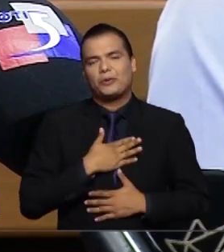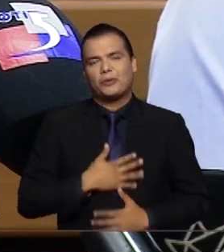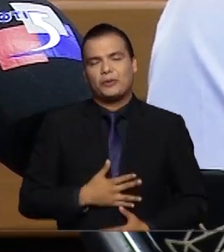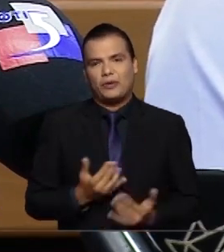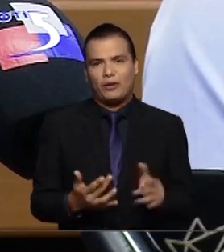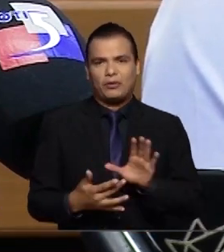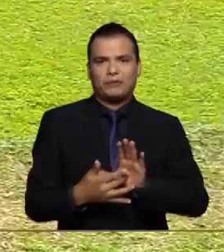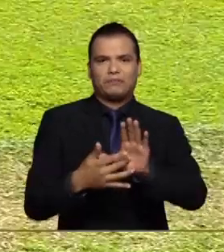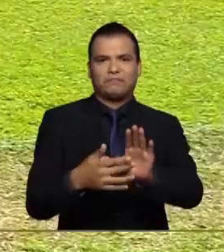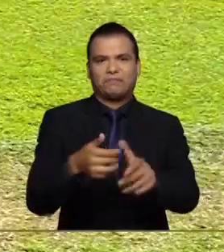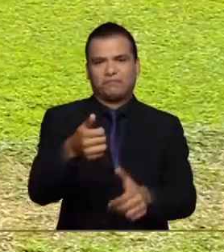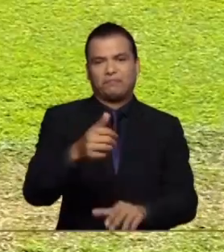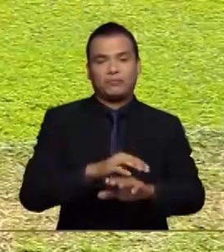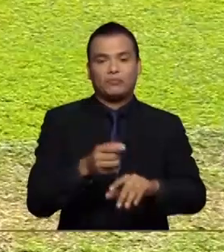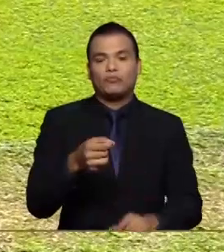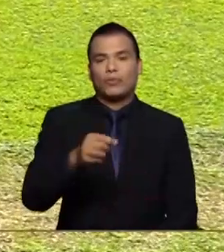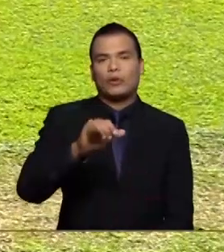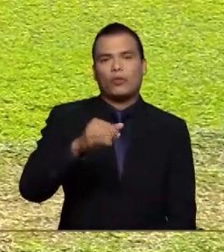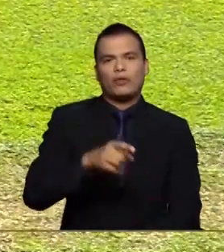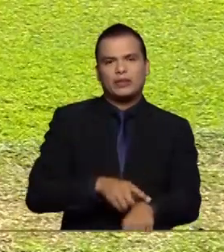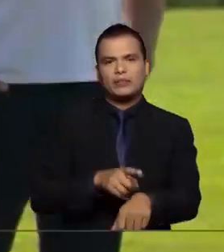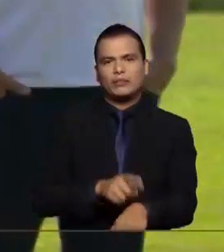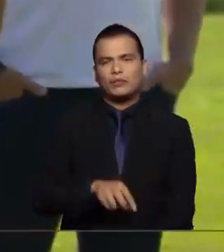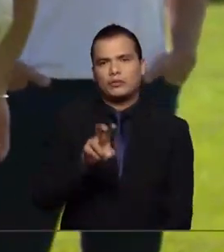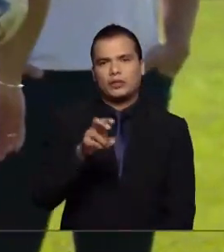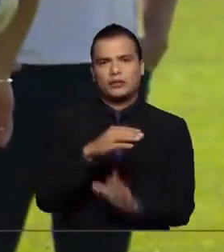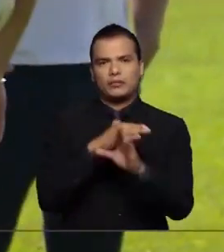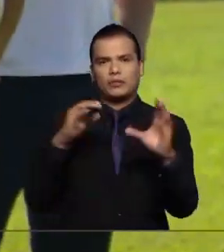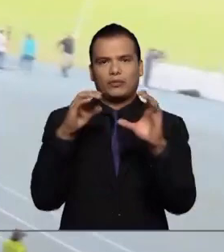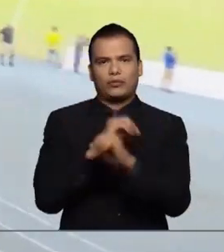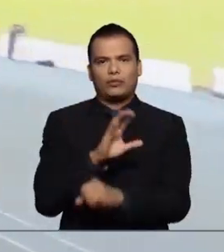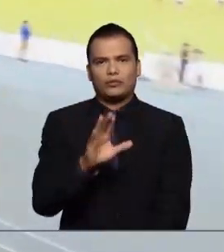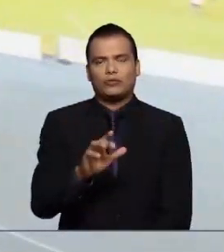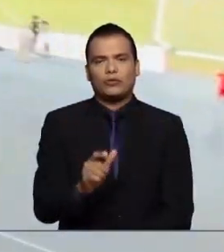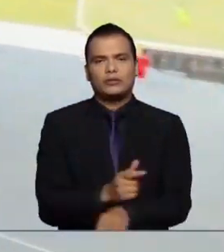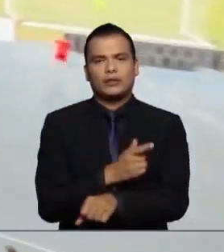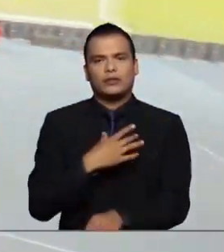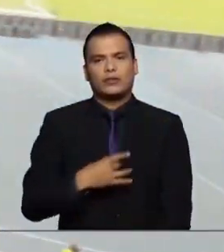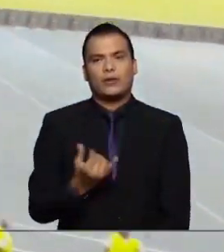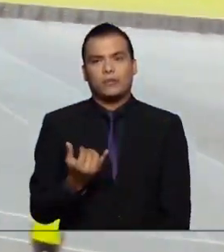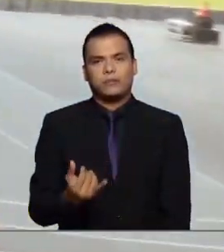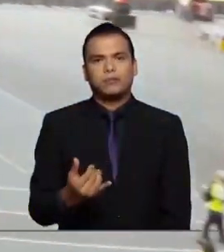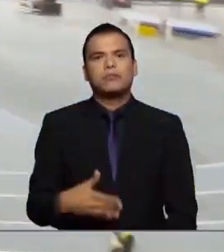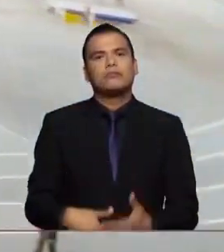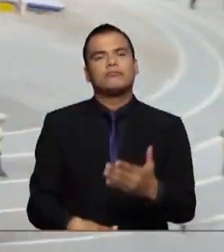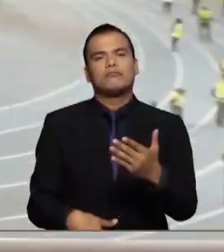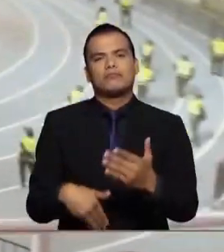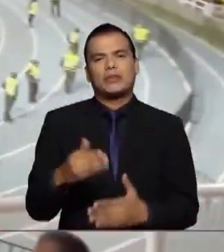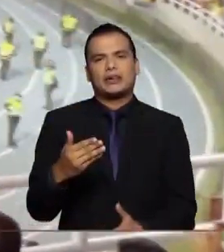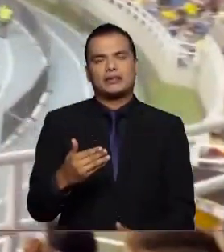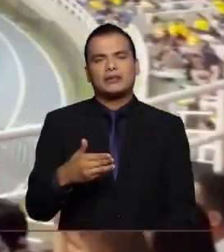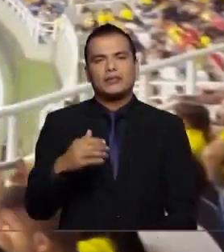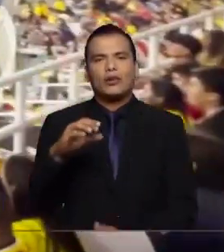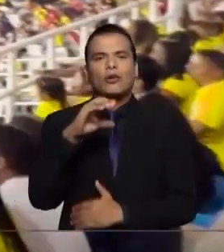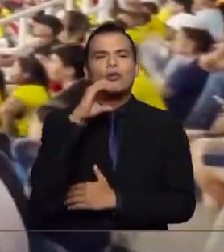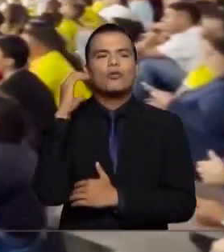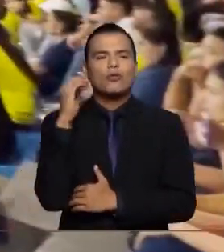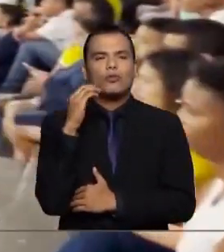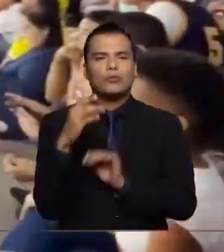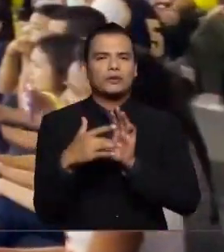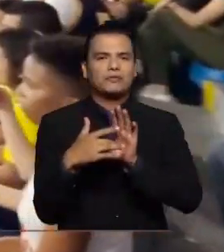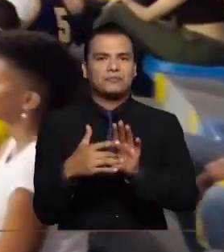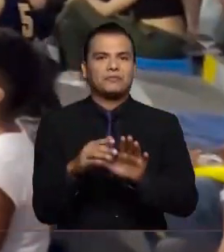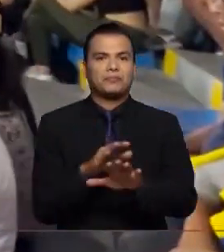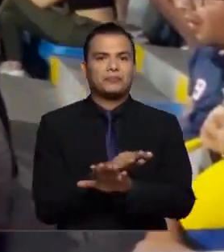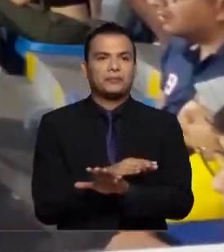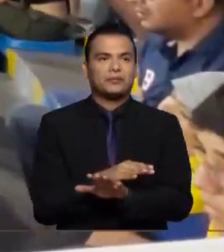momento de salir a competir. Este jueves, a partir de las 7:30 de la noche en el Pascual Guerrero, será el debut del onceno cafetero. Viva las